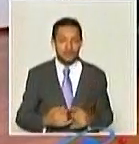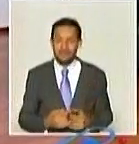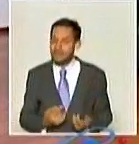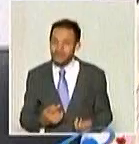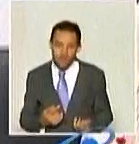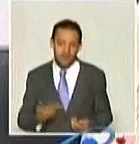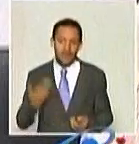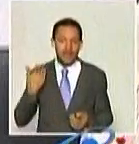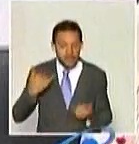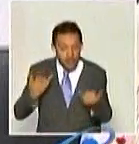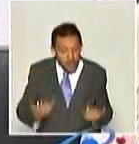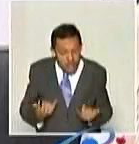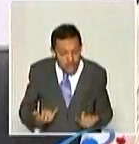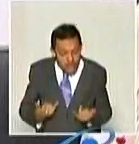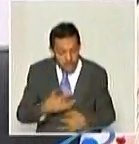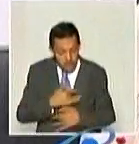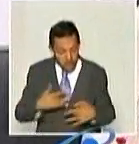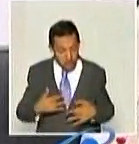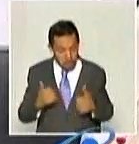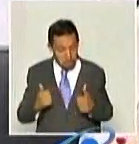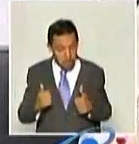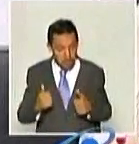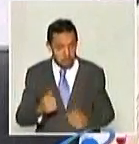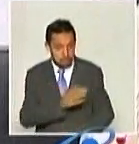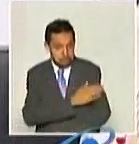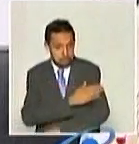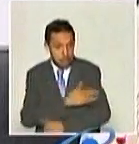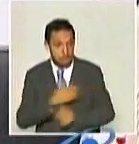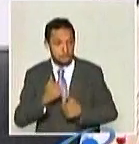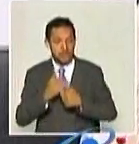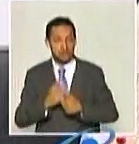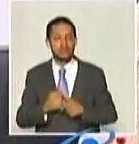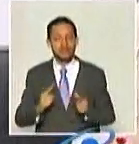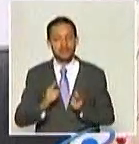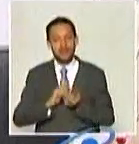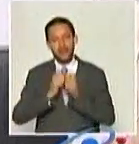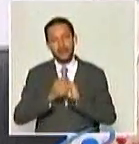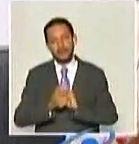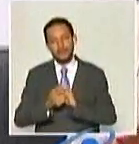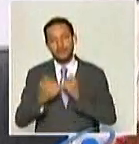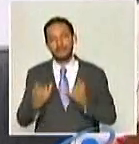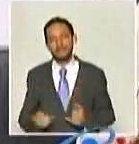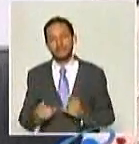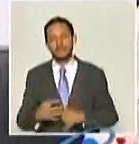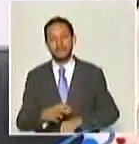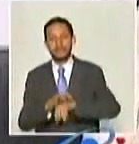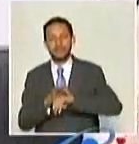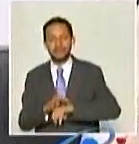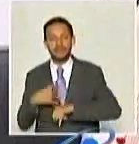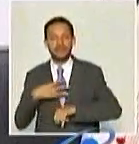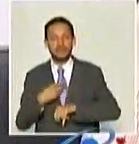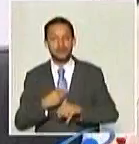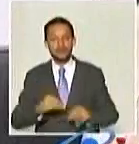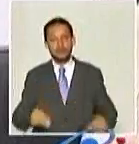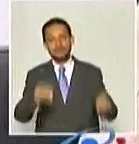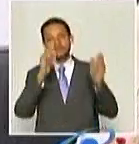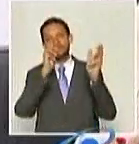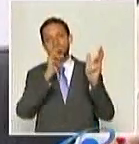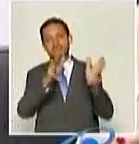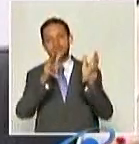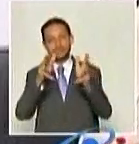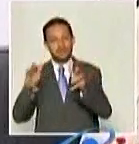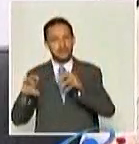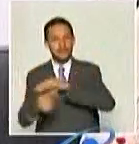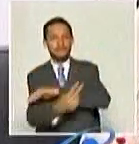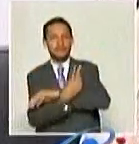que valore este programa, este tipo de programa como el del doctor Rojas, es que es la pedagogía que se está dando con respecto a